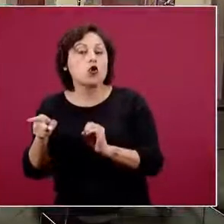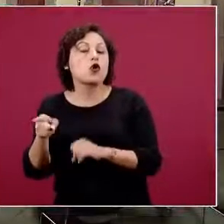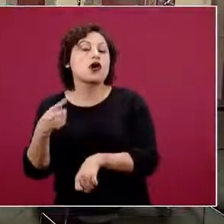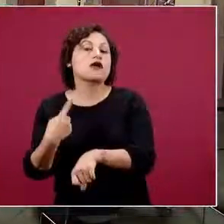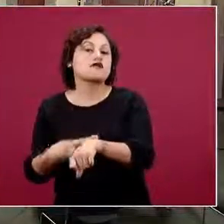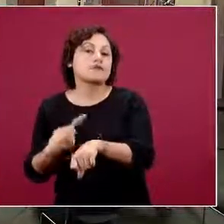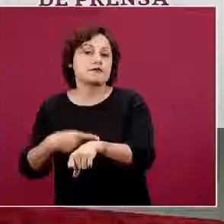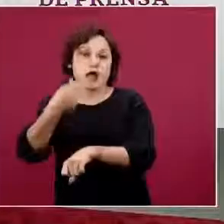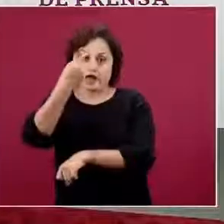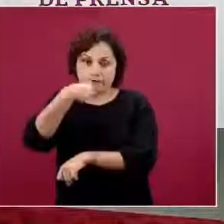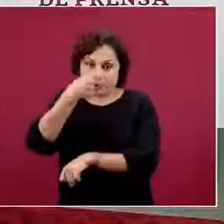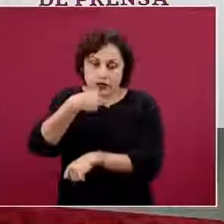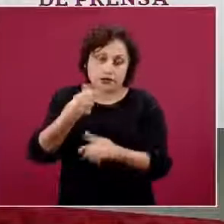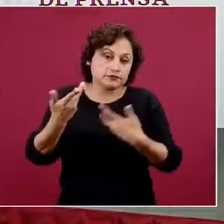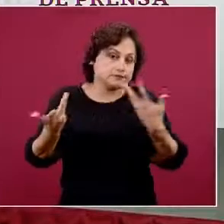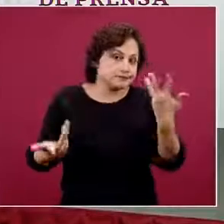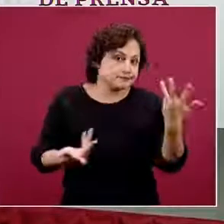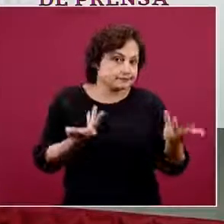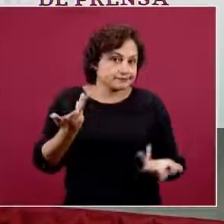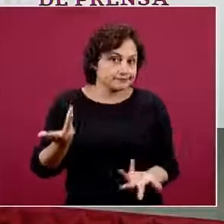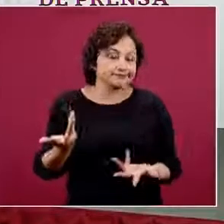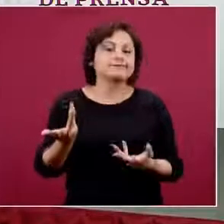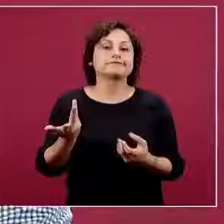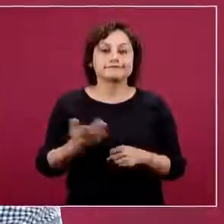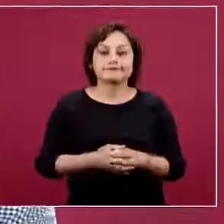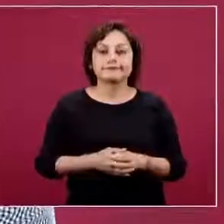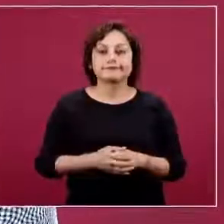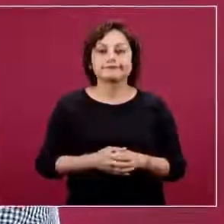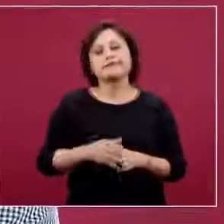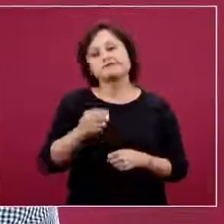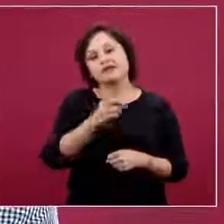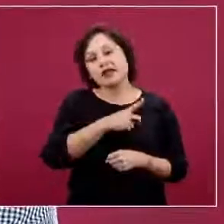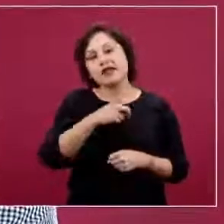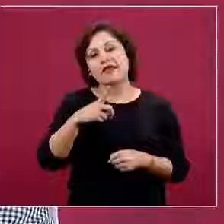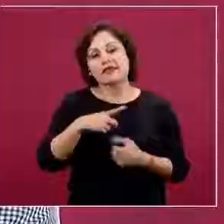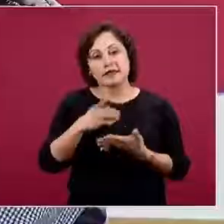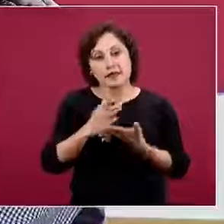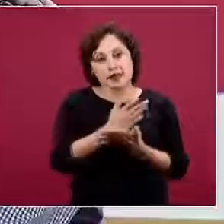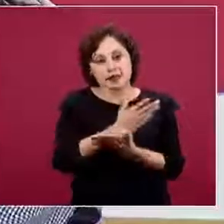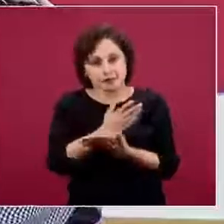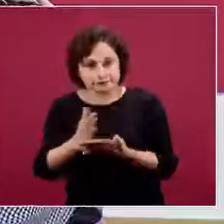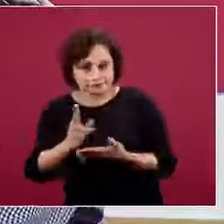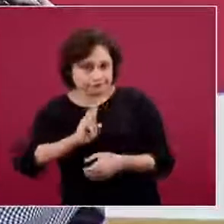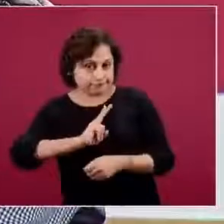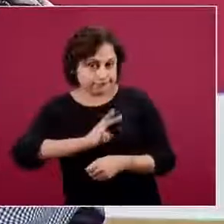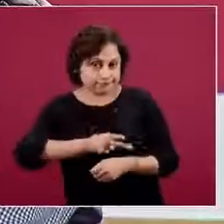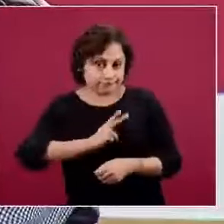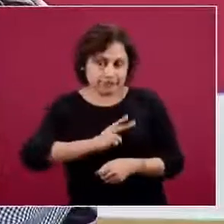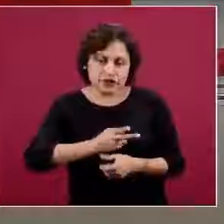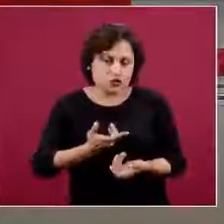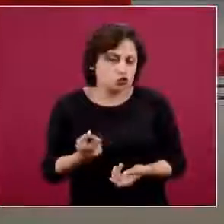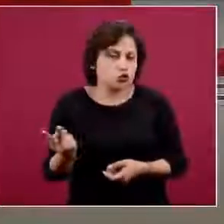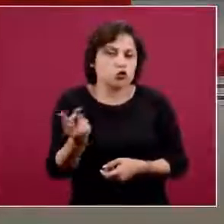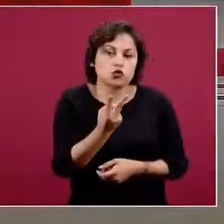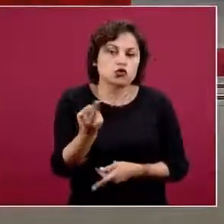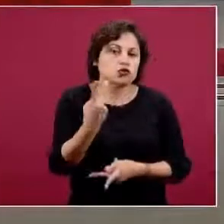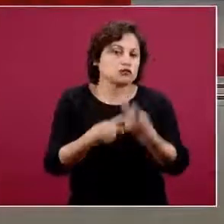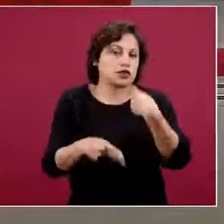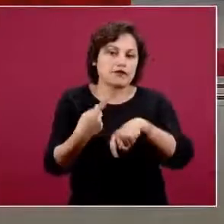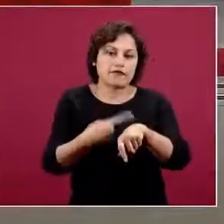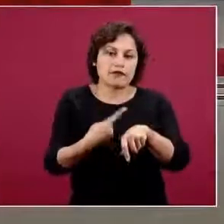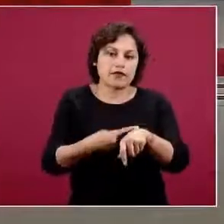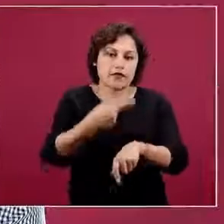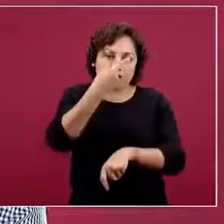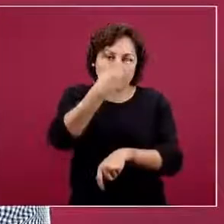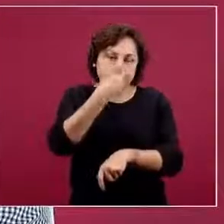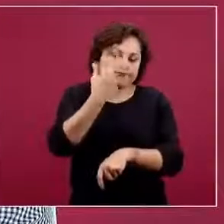una influenza grave. Para fines prácticos, donde se aíslen los dos virus, hablamos de una infección respiratoria aguda grave,